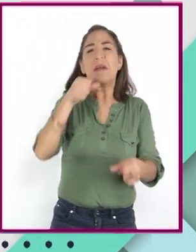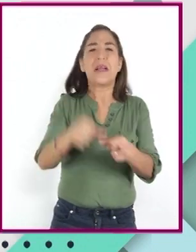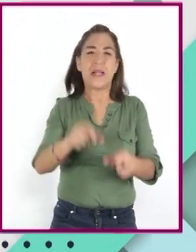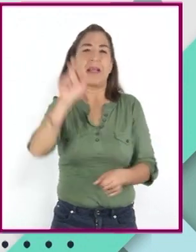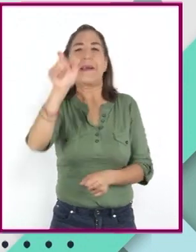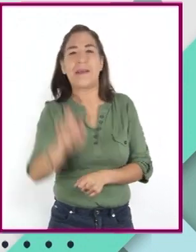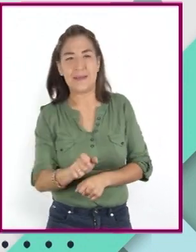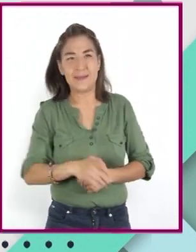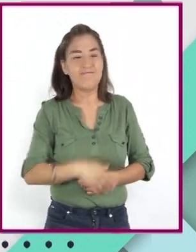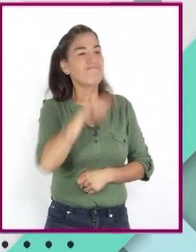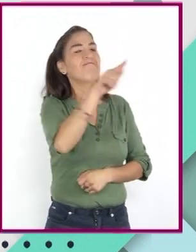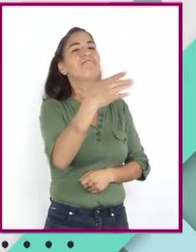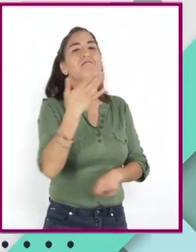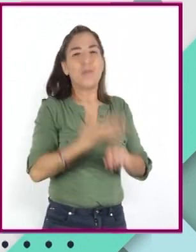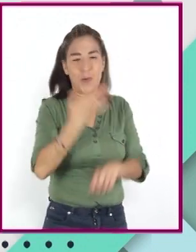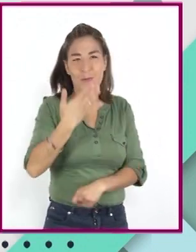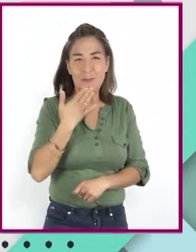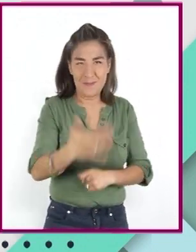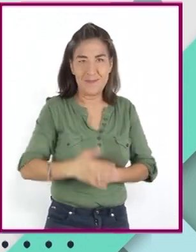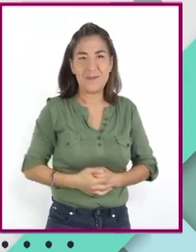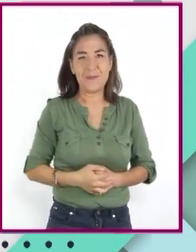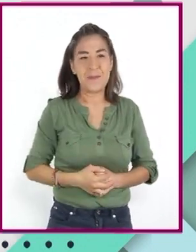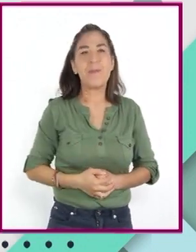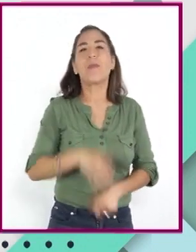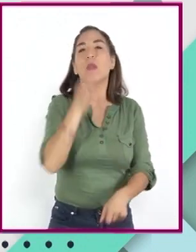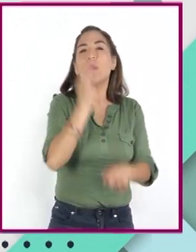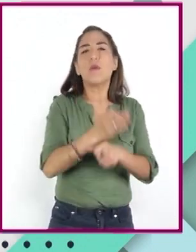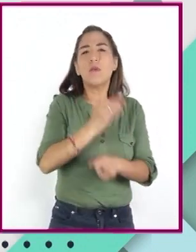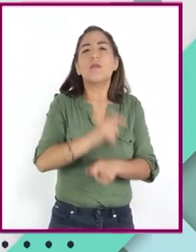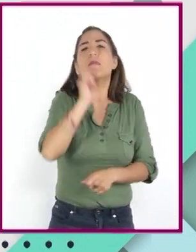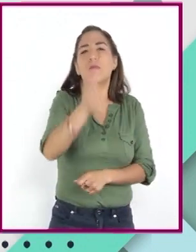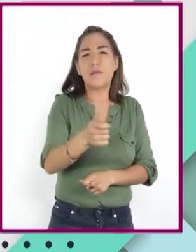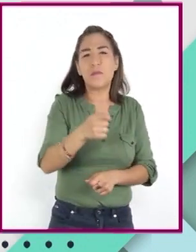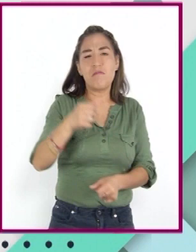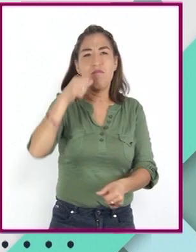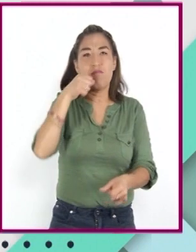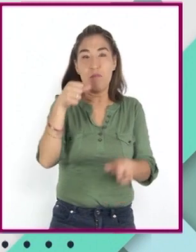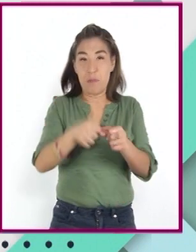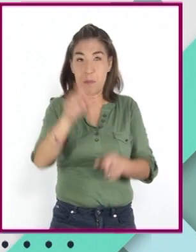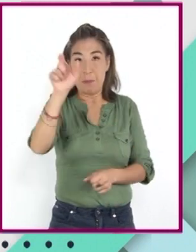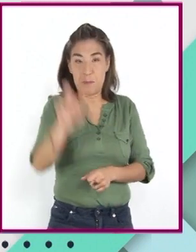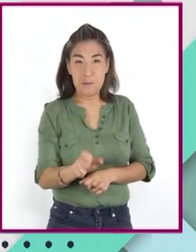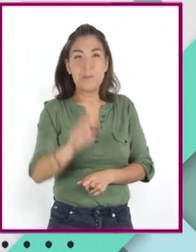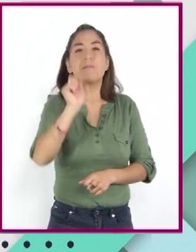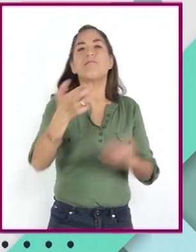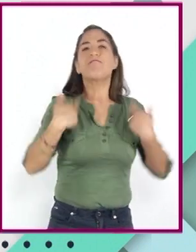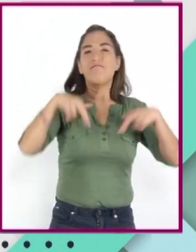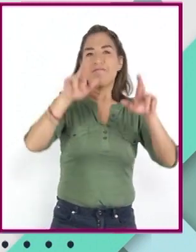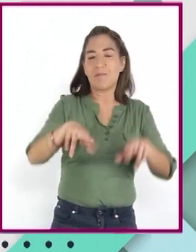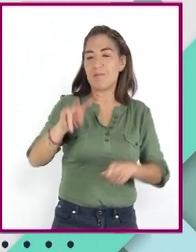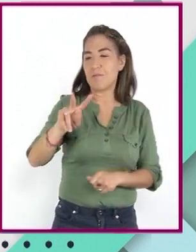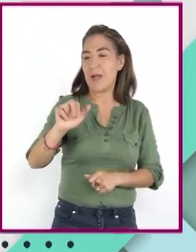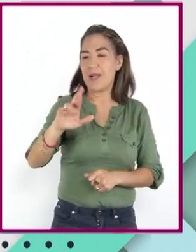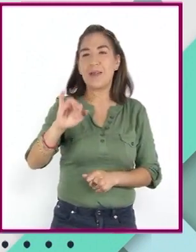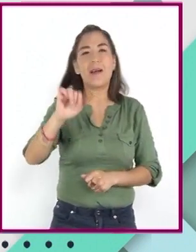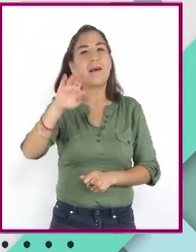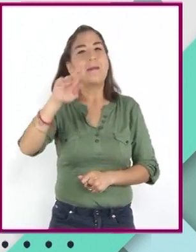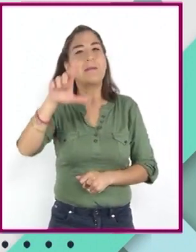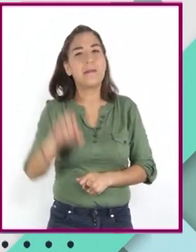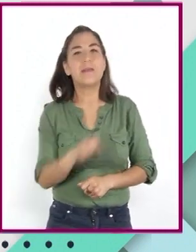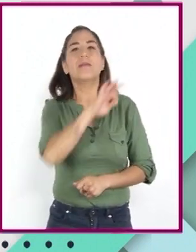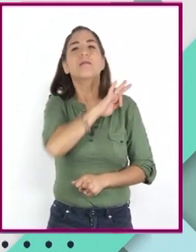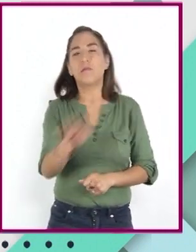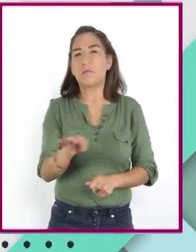X. Muy bien. En este caso, la letra X representa una variable porque puede